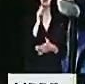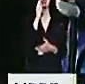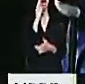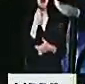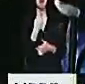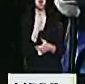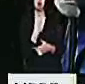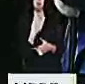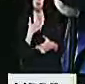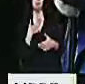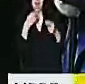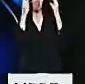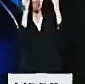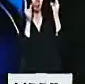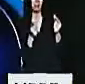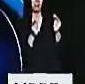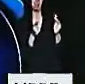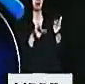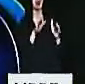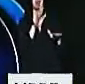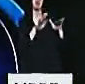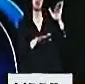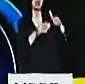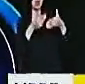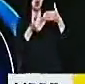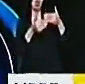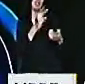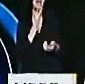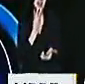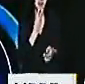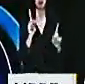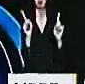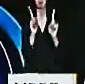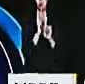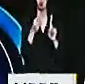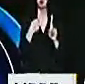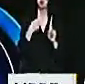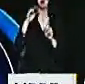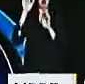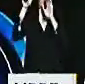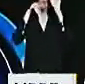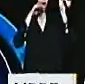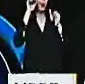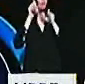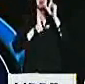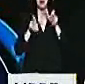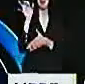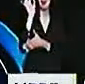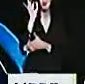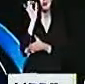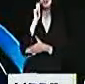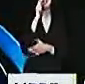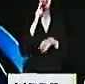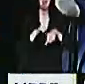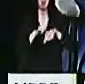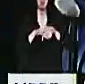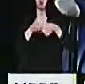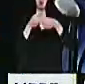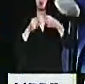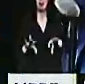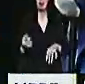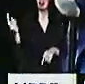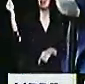que restringir mi talento a dónde está ubicado, las capacidades que tengo. Tengo que convocar a gente a reuniones que tienen que perder tiempo, que tienen que